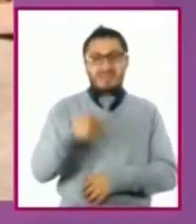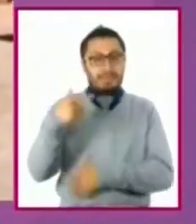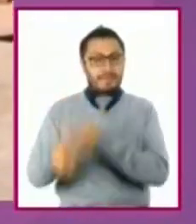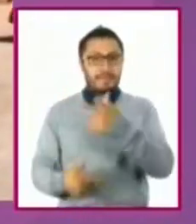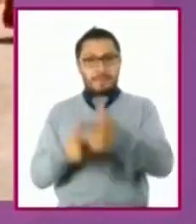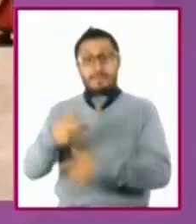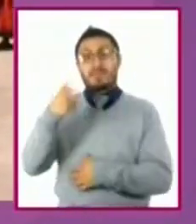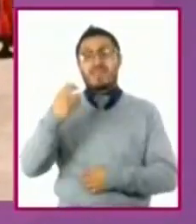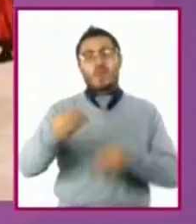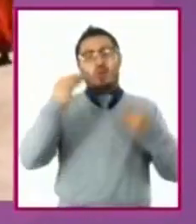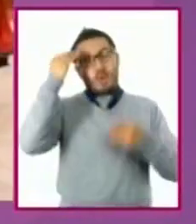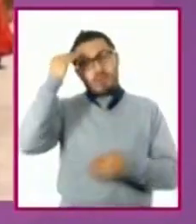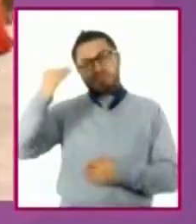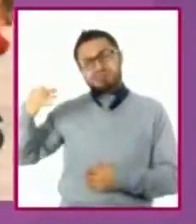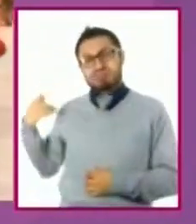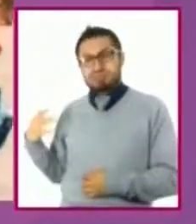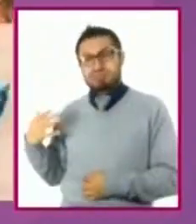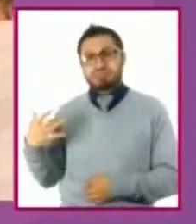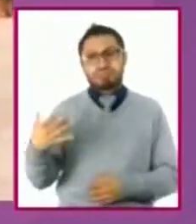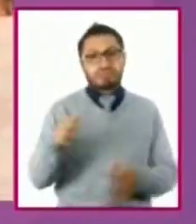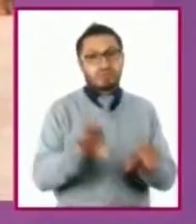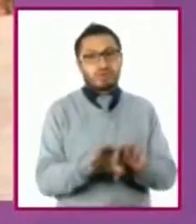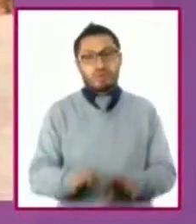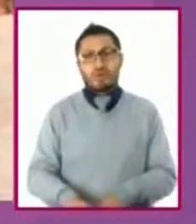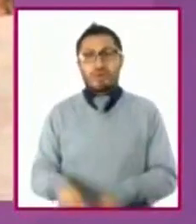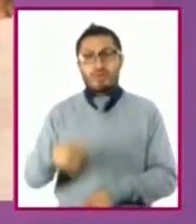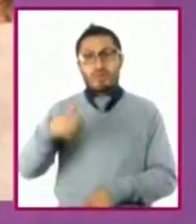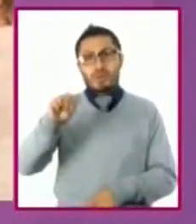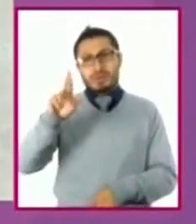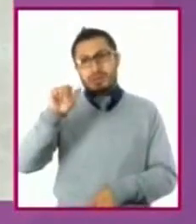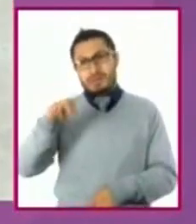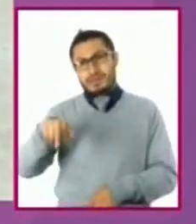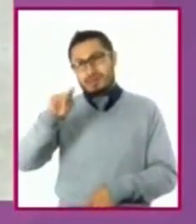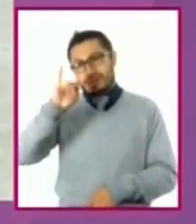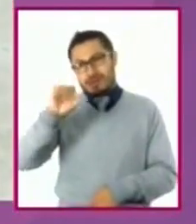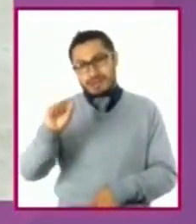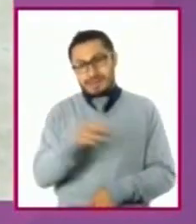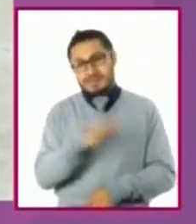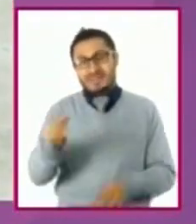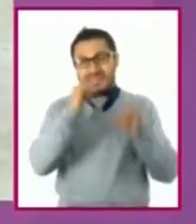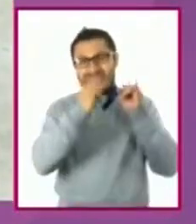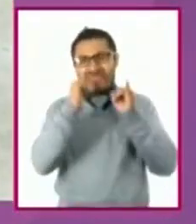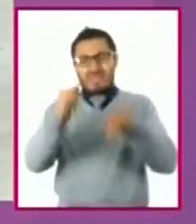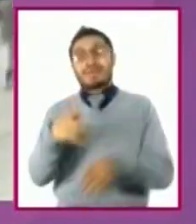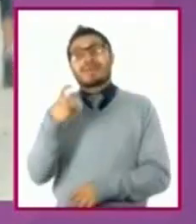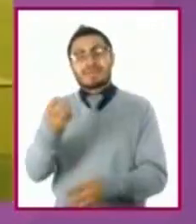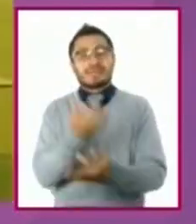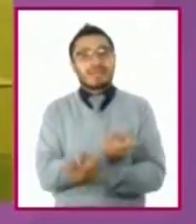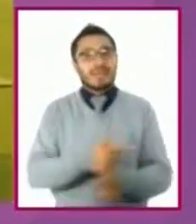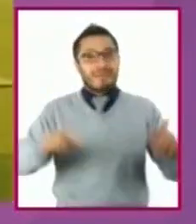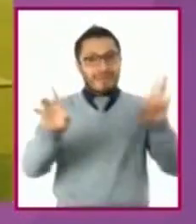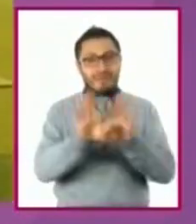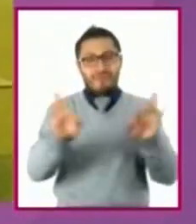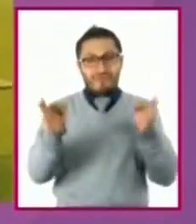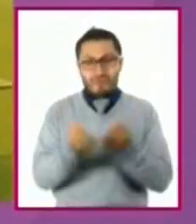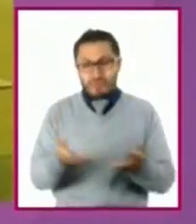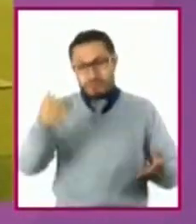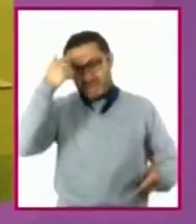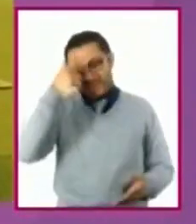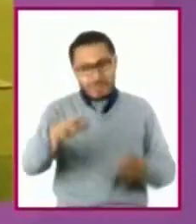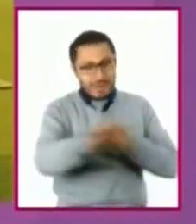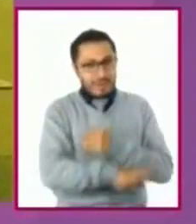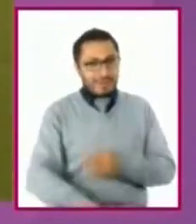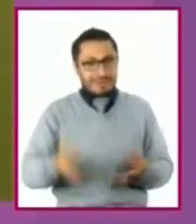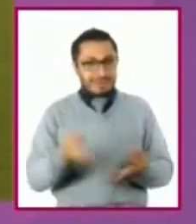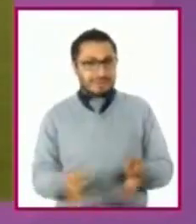Durante mucho tiempo se les denominó garantías individuales. Tales libertades son básicas para presumir que se vive en